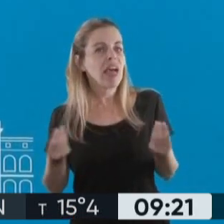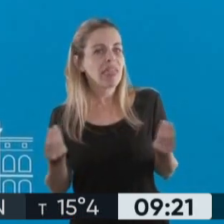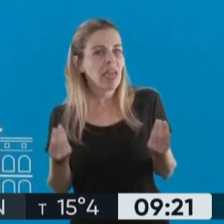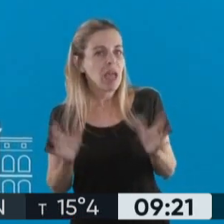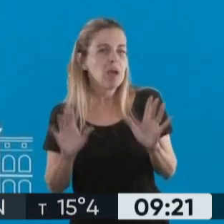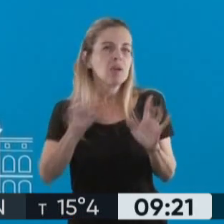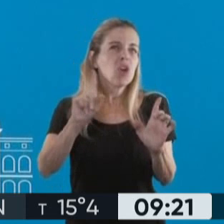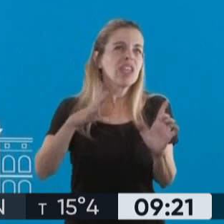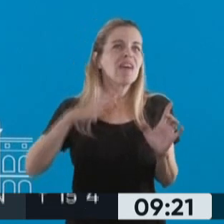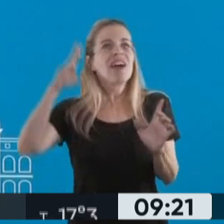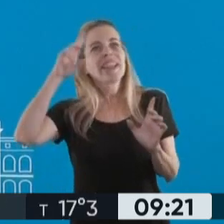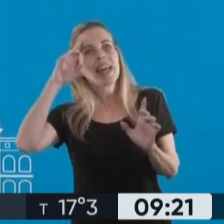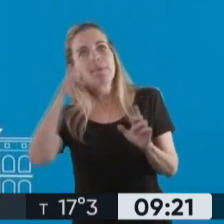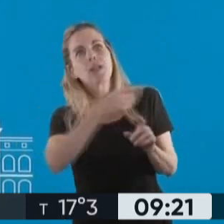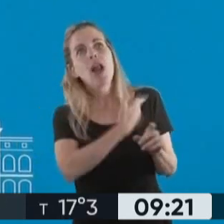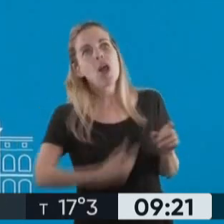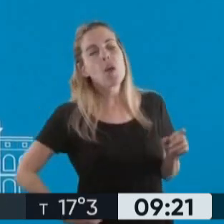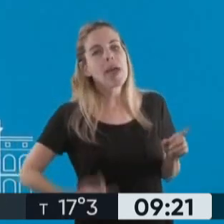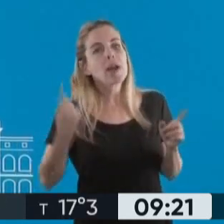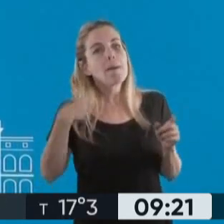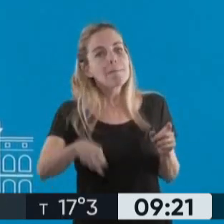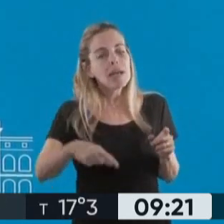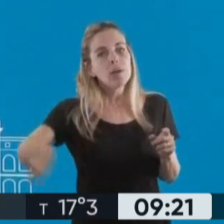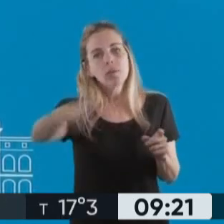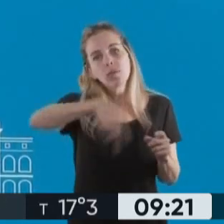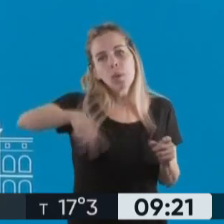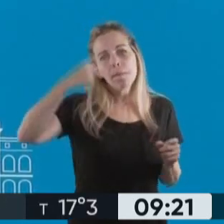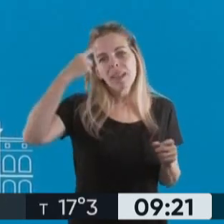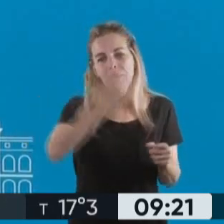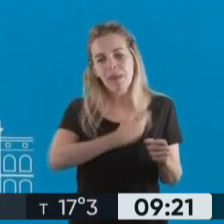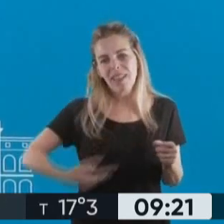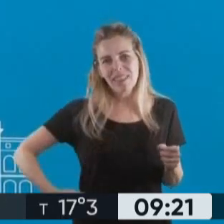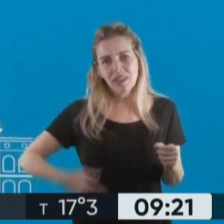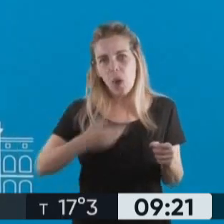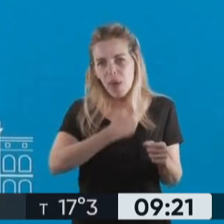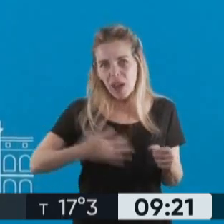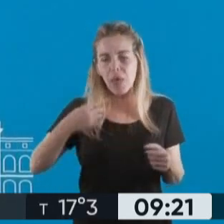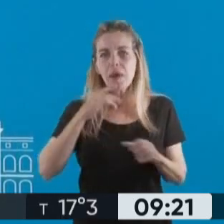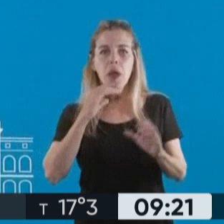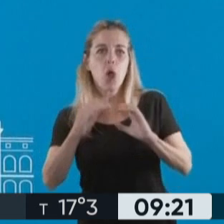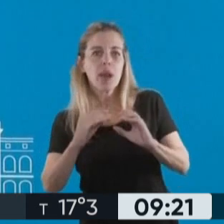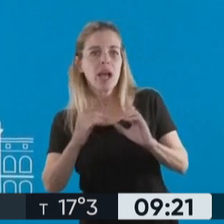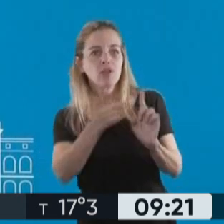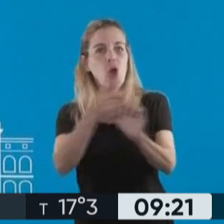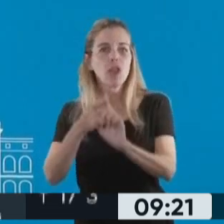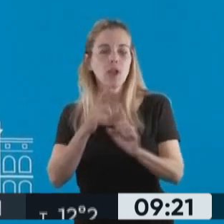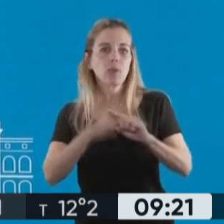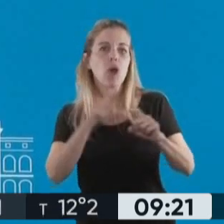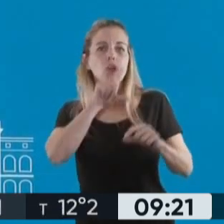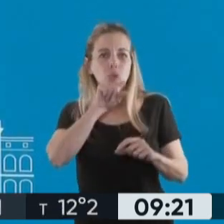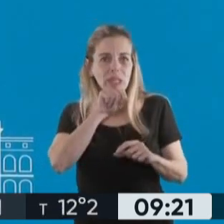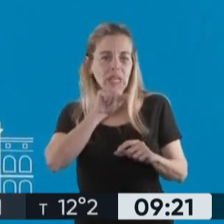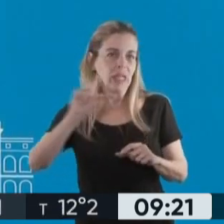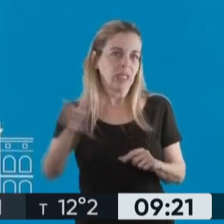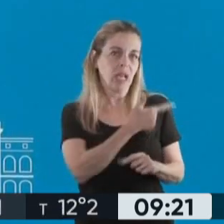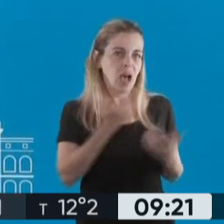no diría de respeto hacia el gobierno, pero digo, pensar que un gobierno tiene que expresarse por Twitter, digo, Twitter se ha convertido en